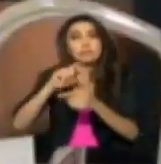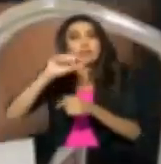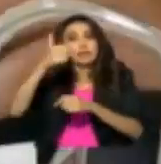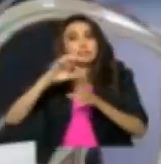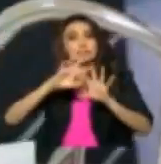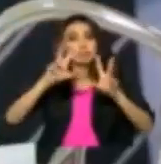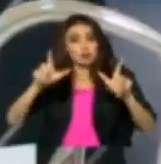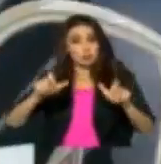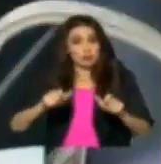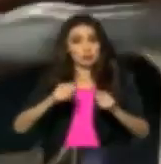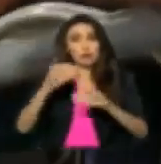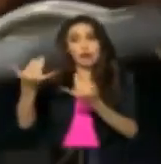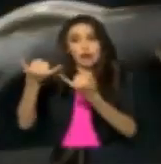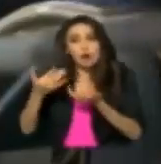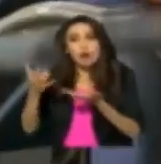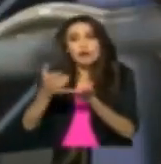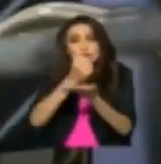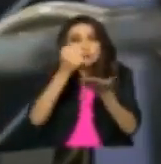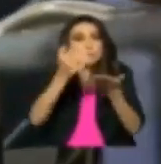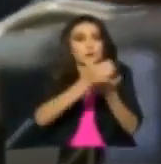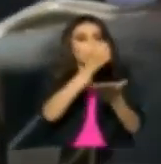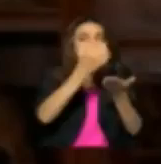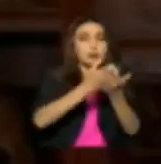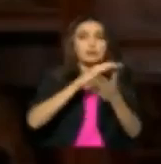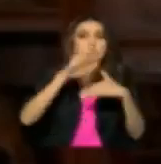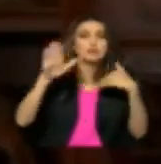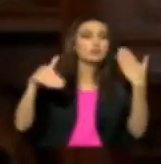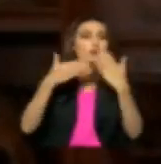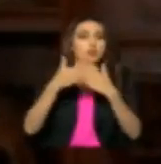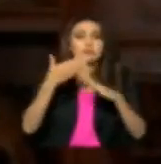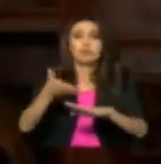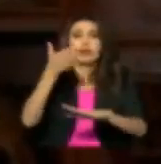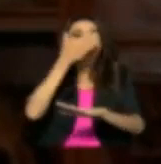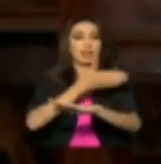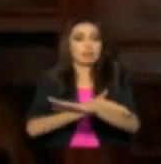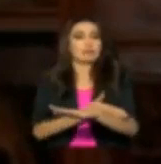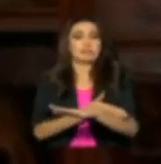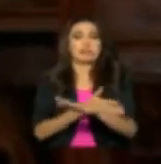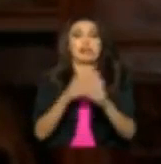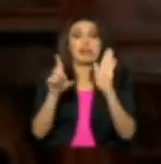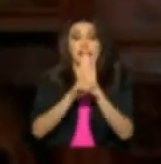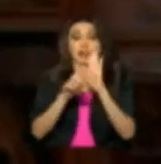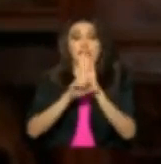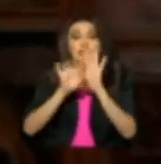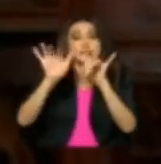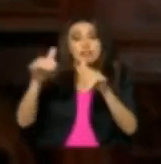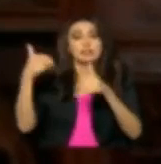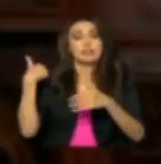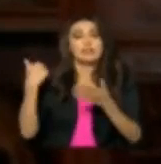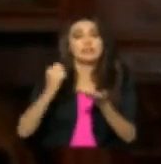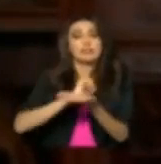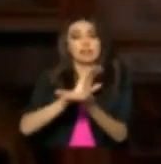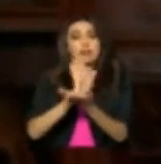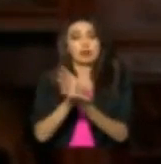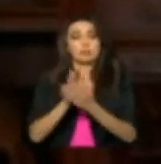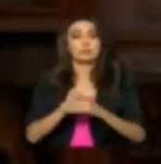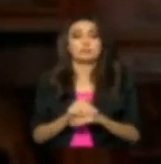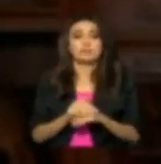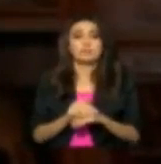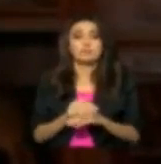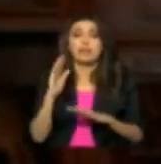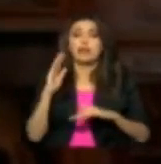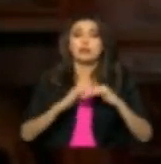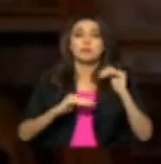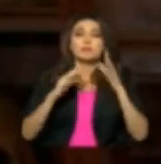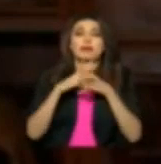jueces, es la única manera de recuperar la riqueza que nos robaron a todos los ecuatorianos. En más de una ocasión hemos oído que